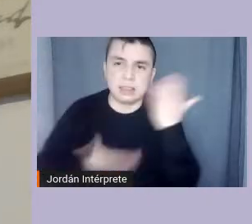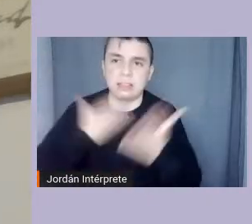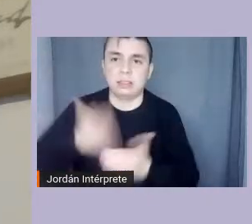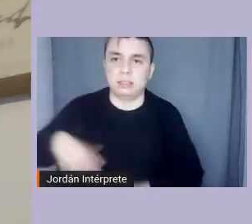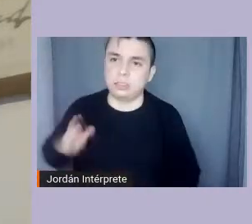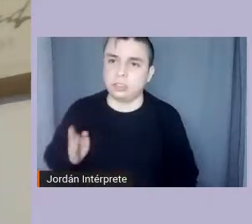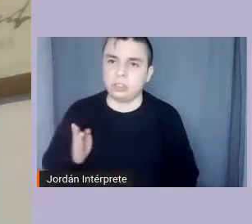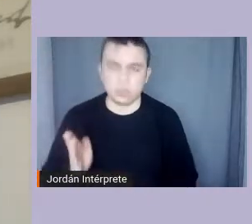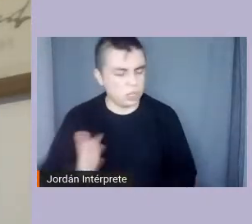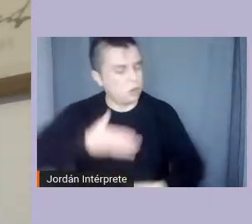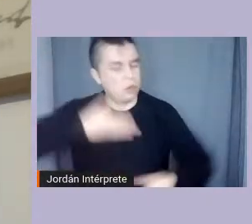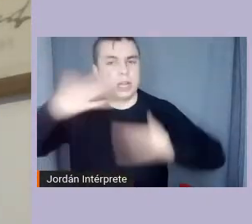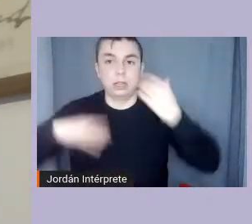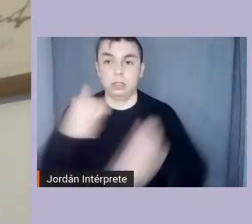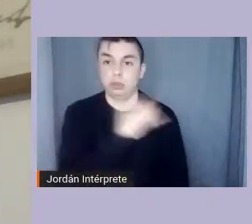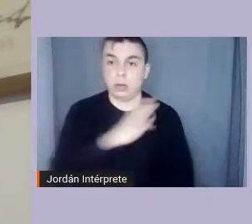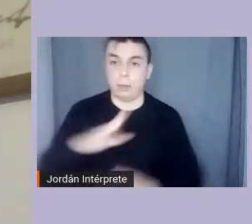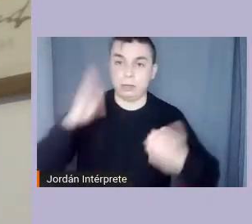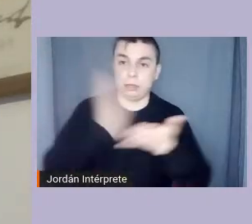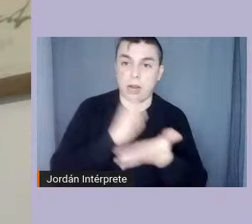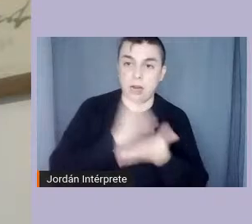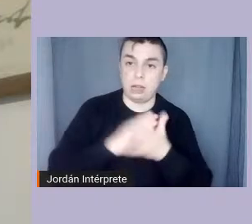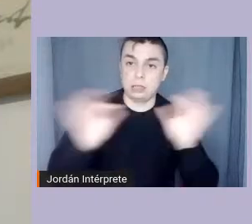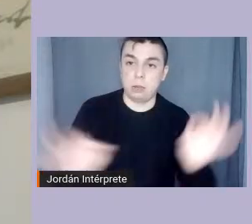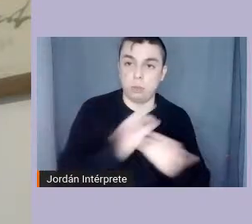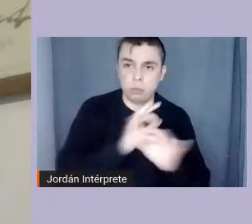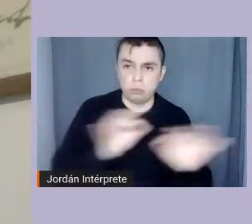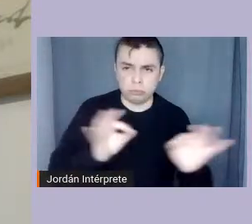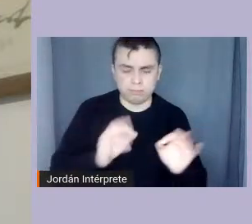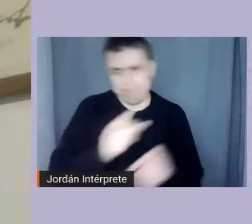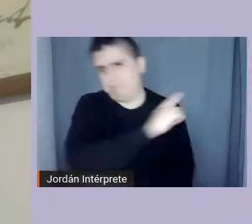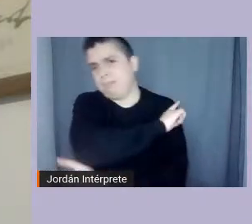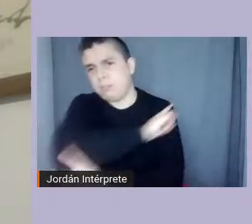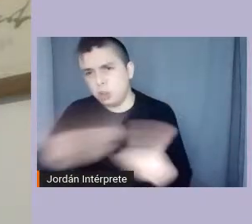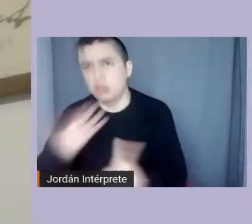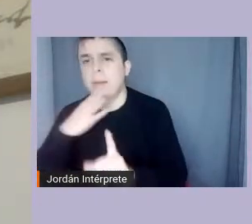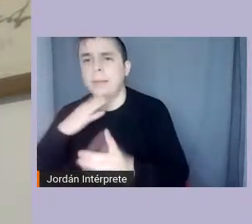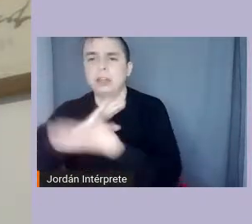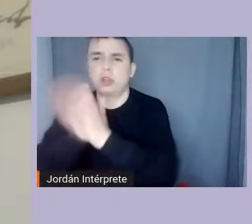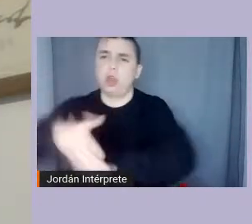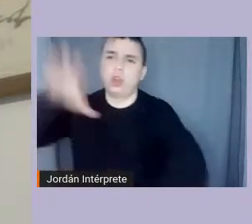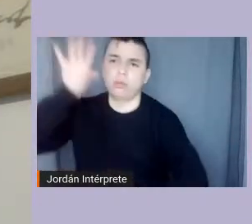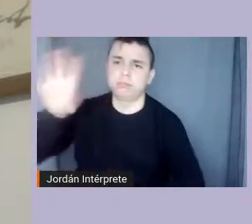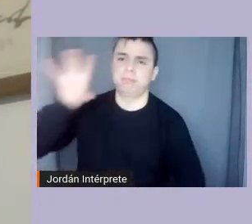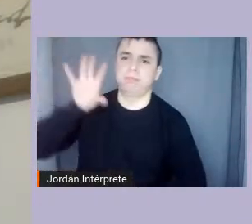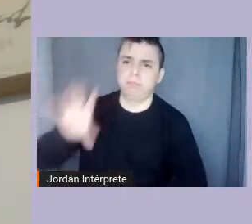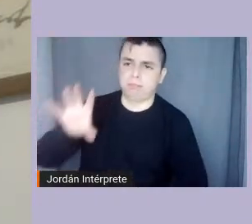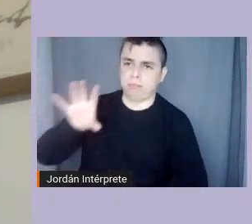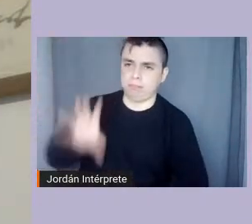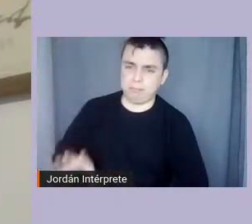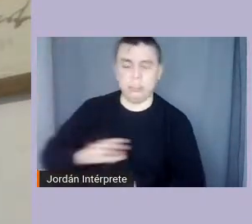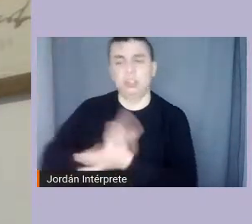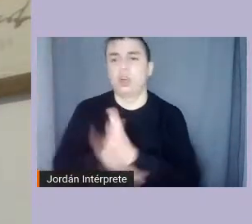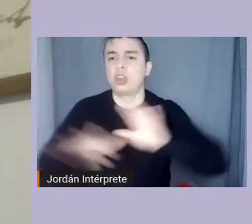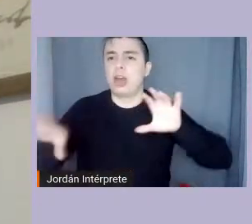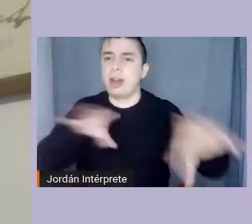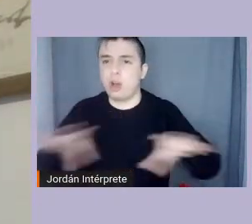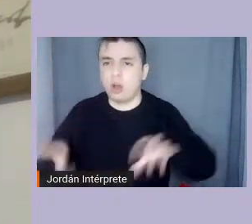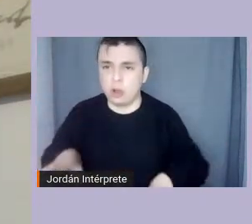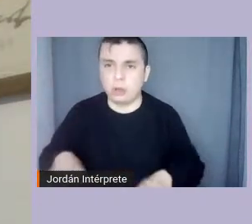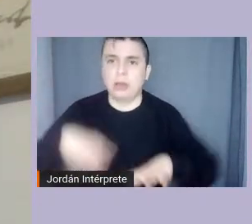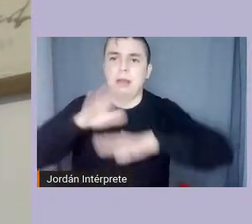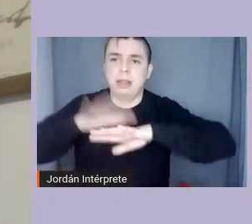No solo en la clase de música, sino en todas las asignaturas, en todas las casas. La voz